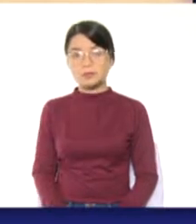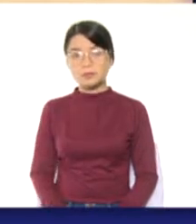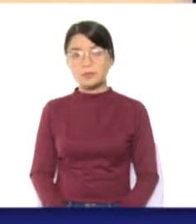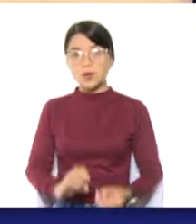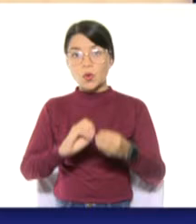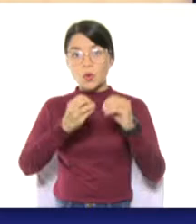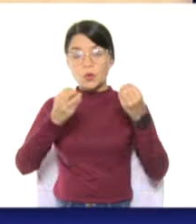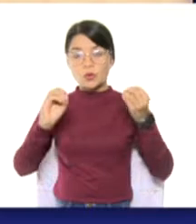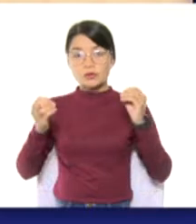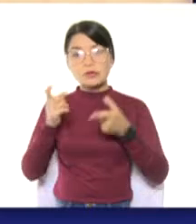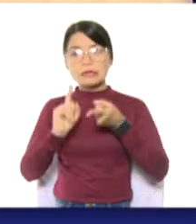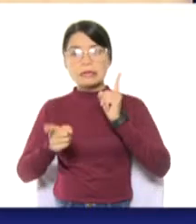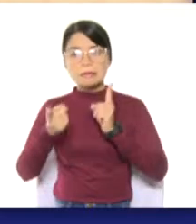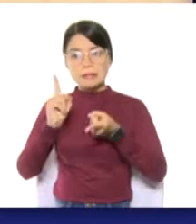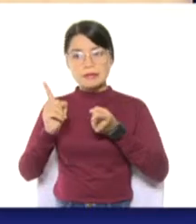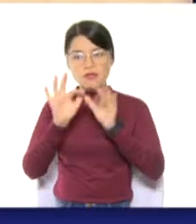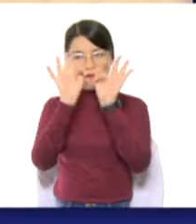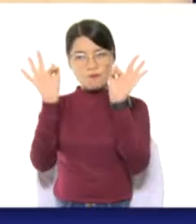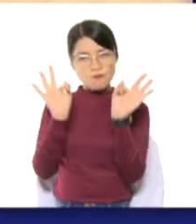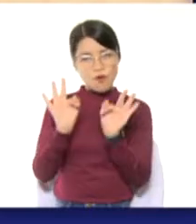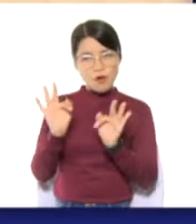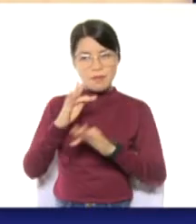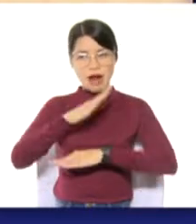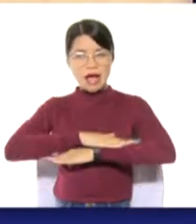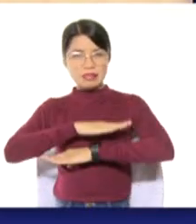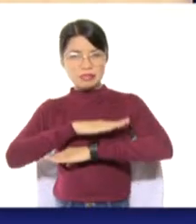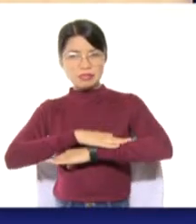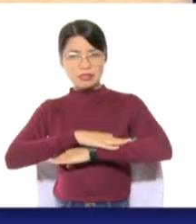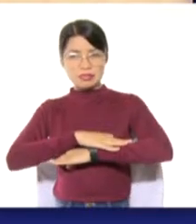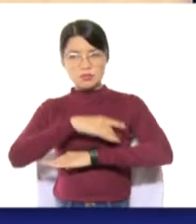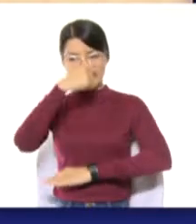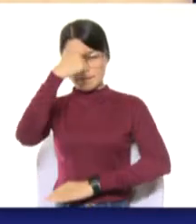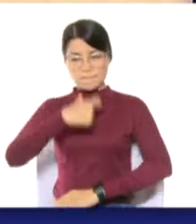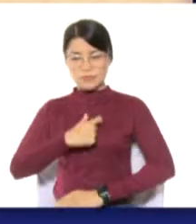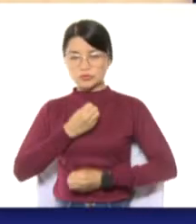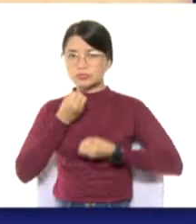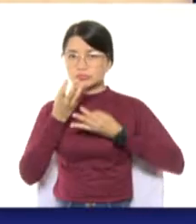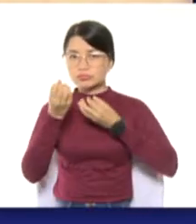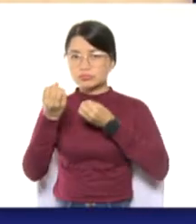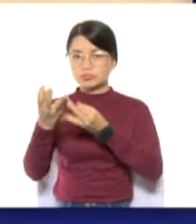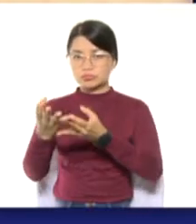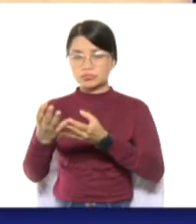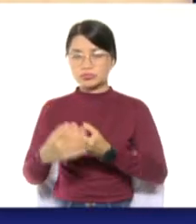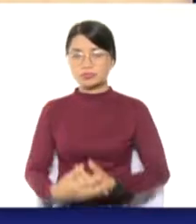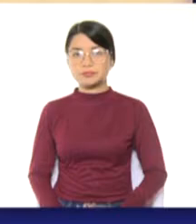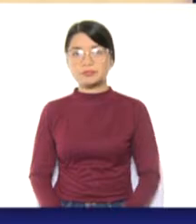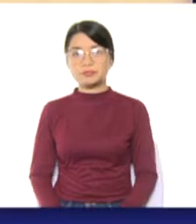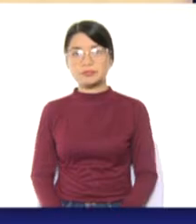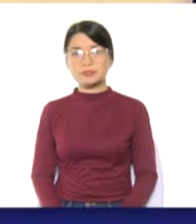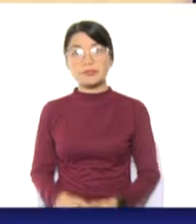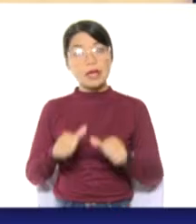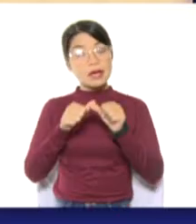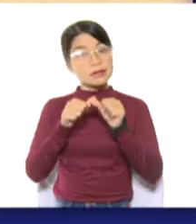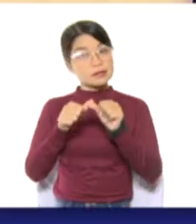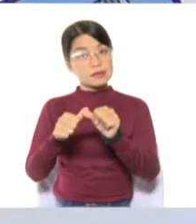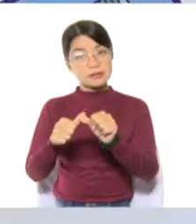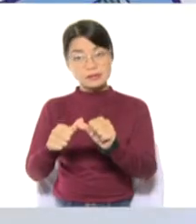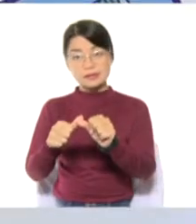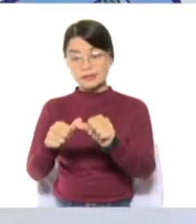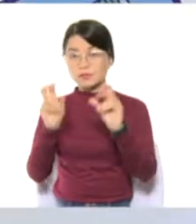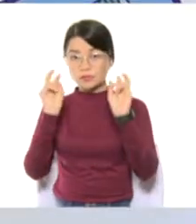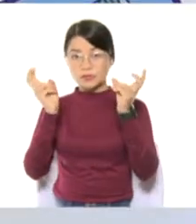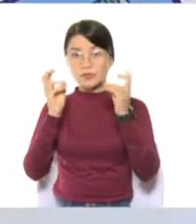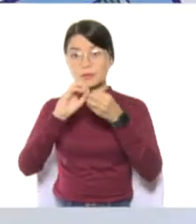hablante. Y seguimos trabajando con la oración, que es lo que se da en un sentido